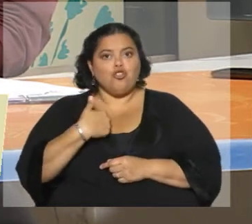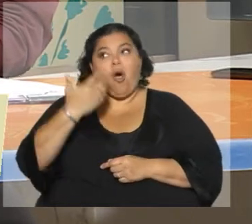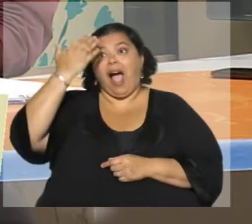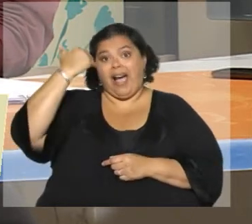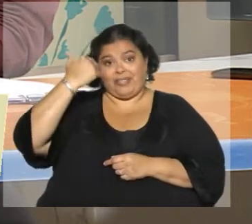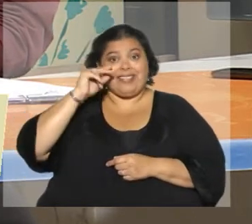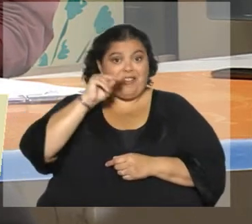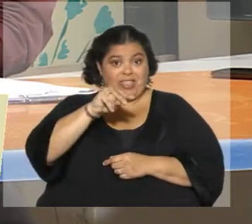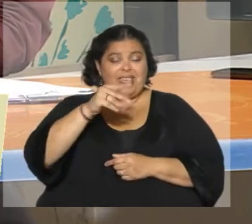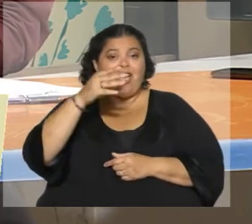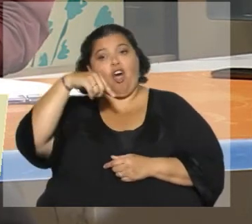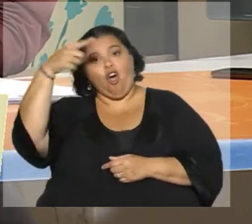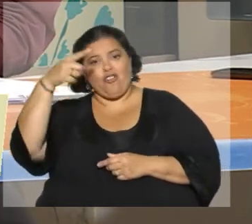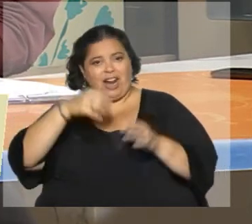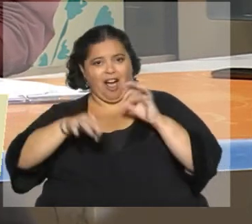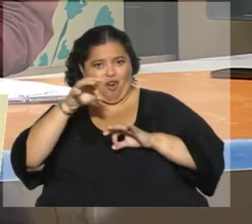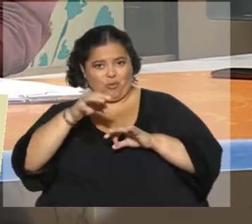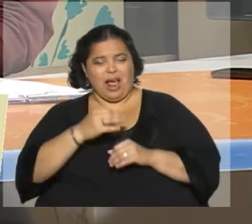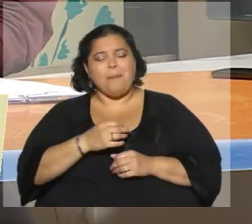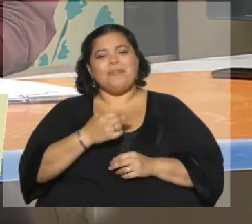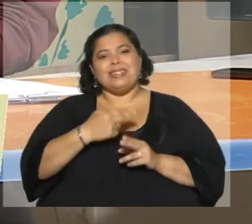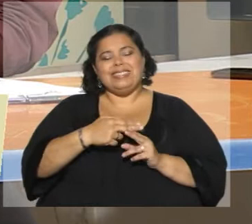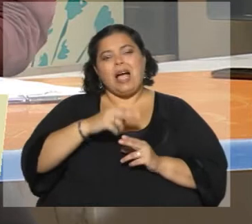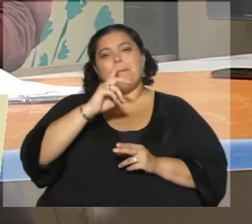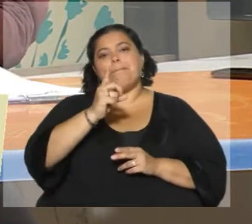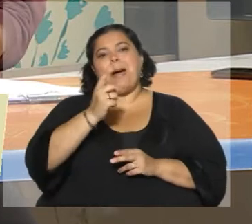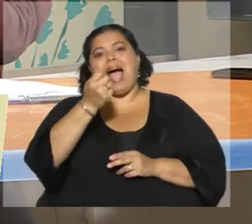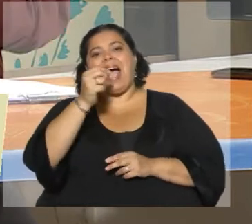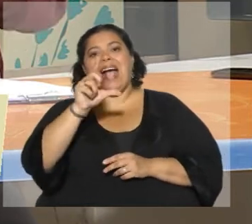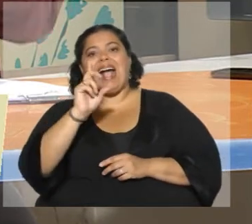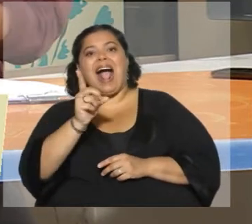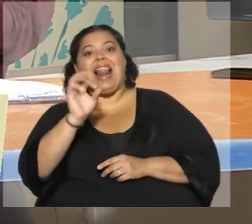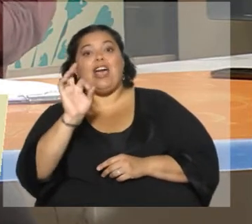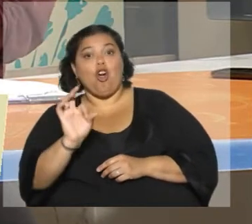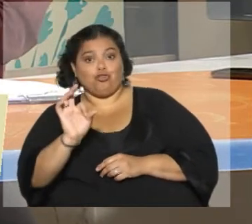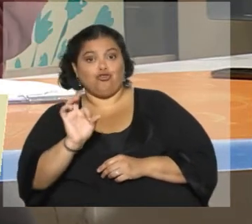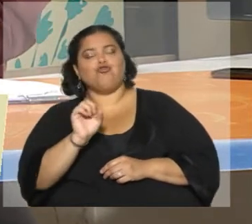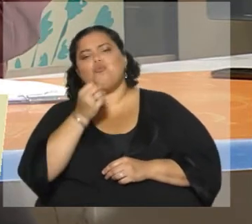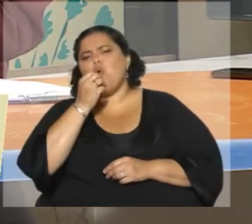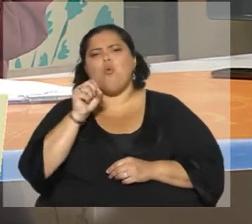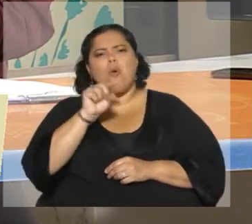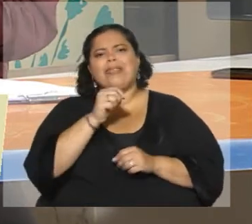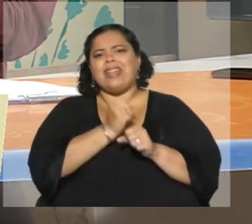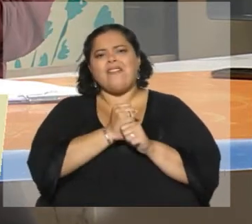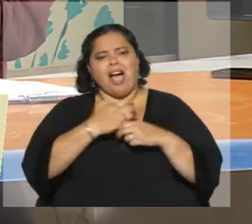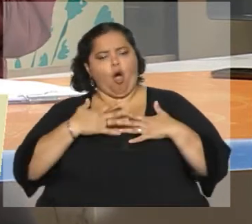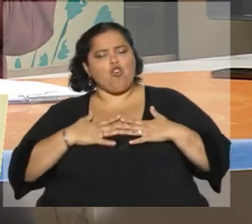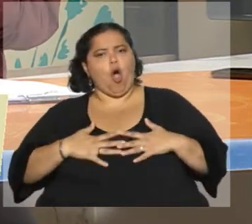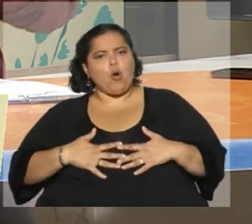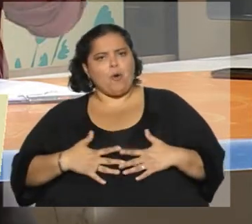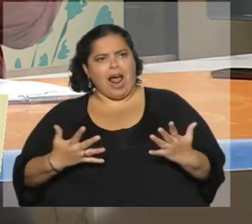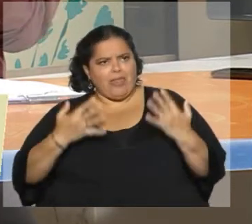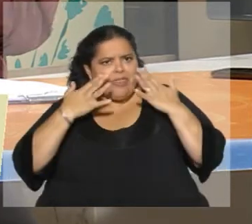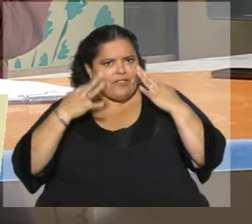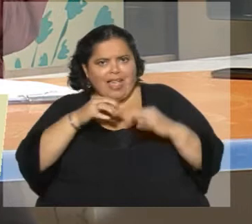galgos arriba y en la verdad que tremendo debo felicitarte bueno eres muy buen trabajo corporal realmente eres bastante lo que hacían